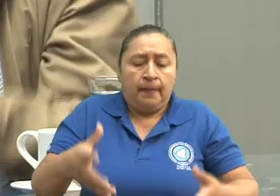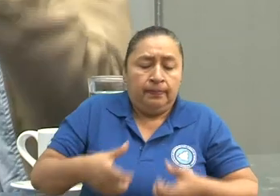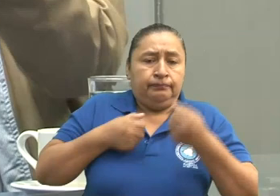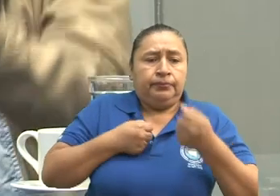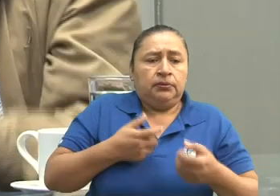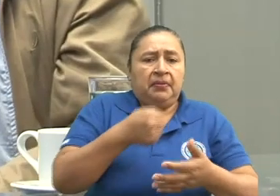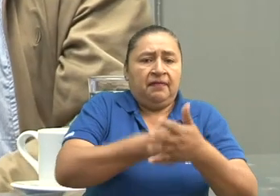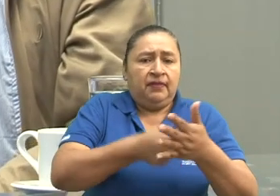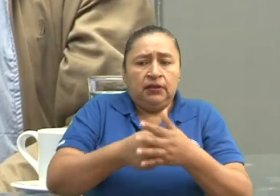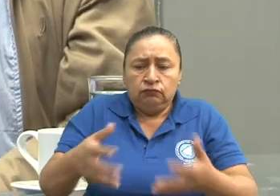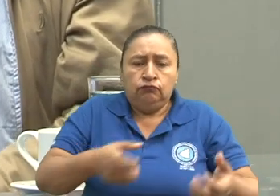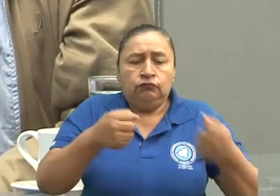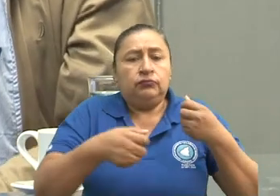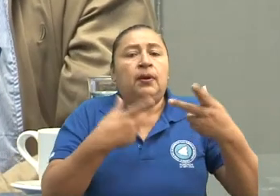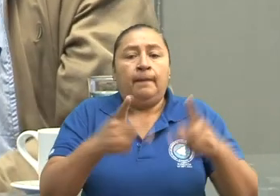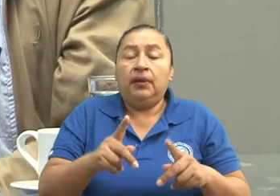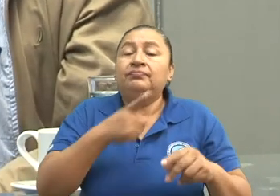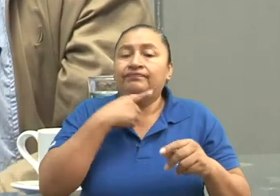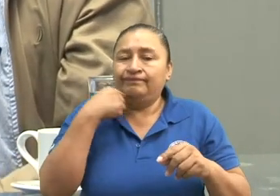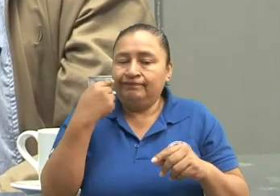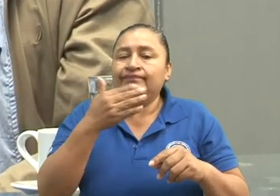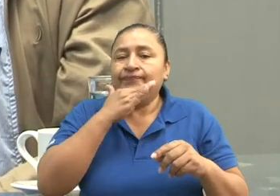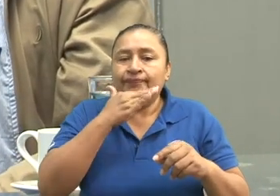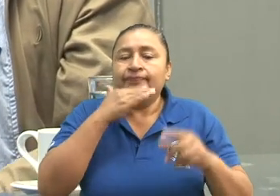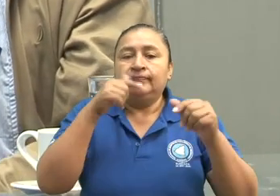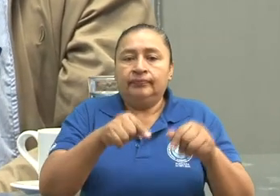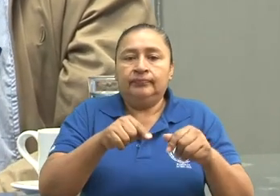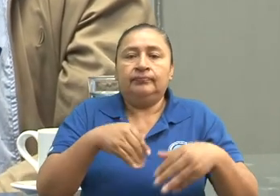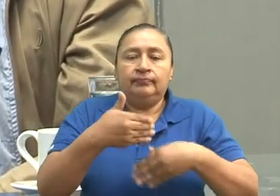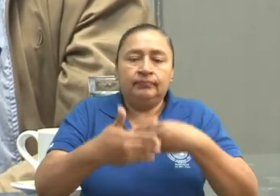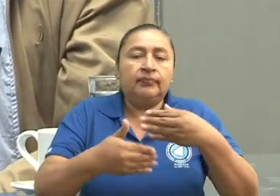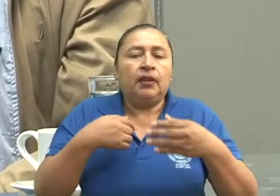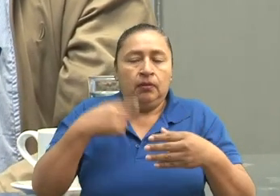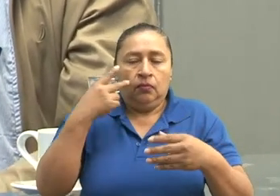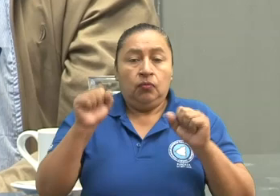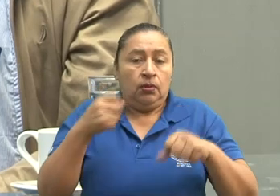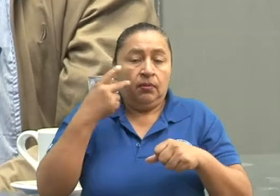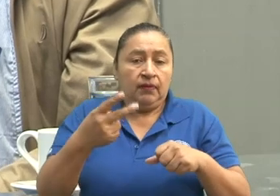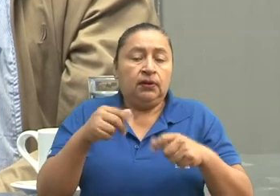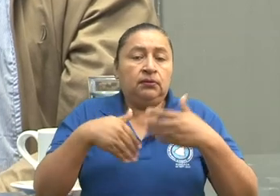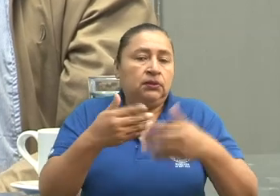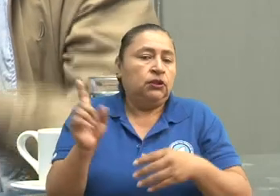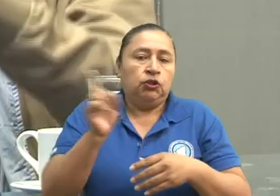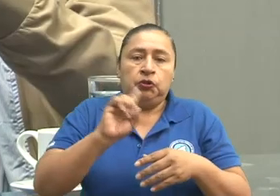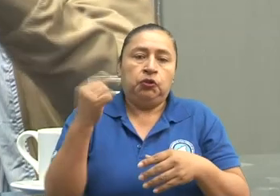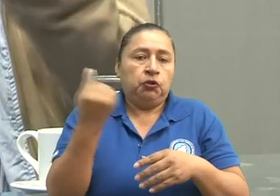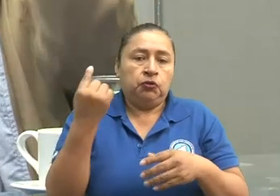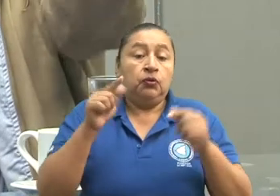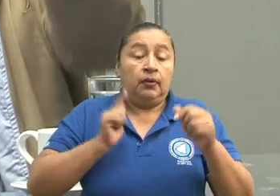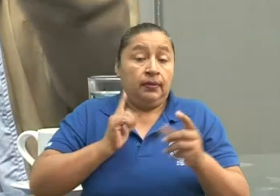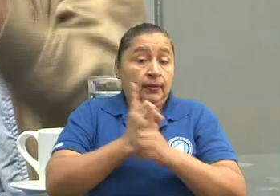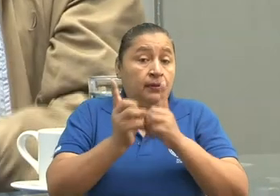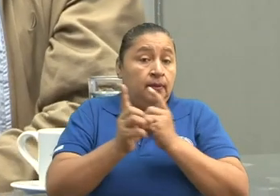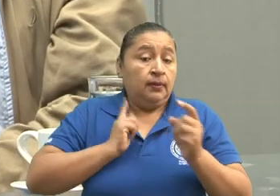para defenderse, pero efectivamente eso demostró que no solo es que tener la